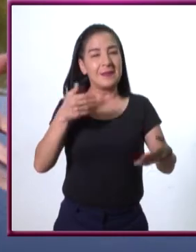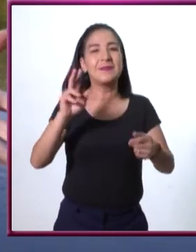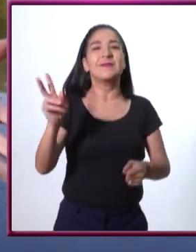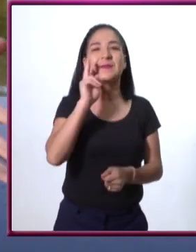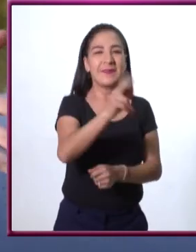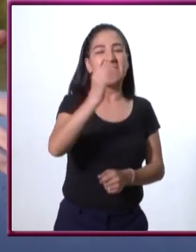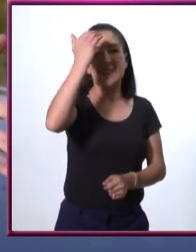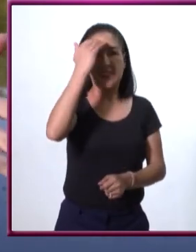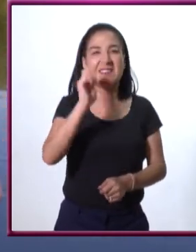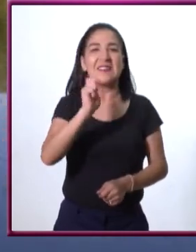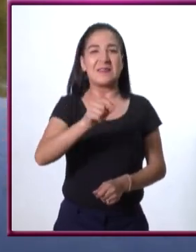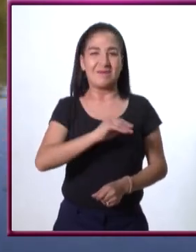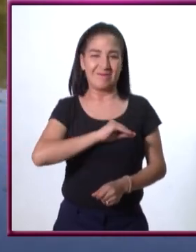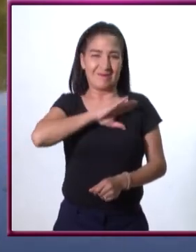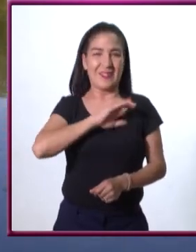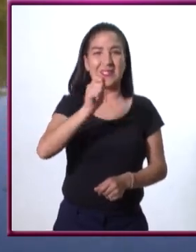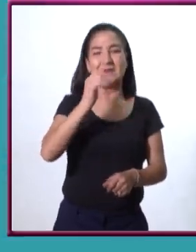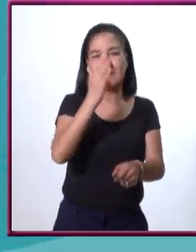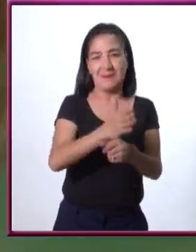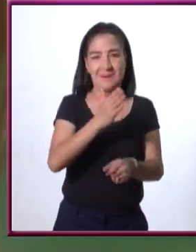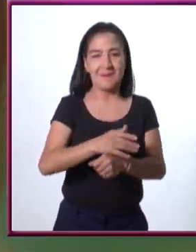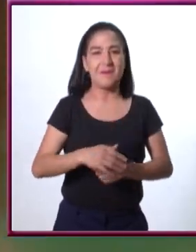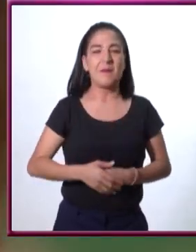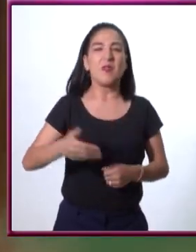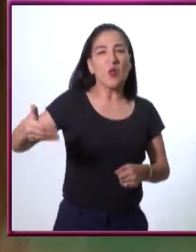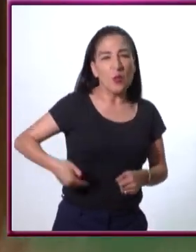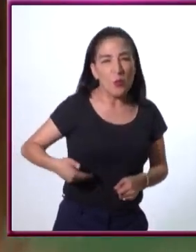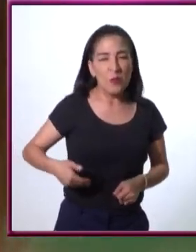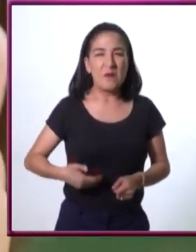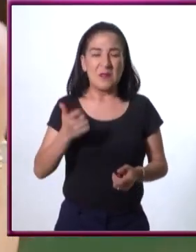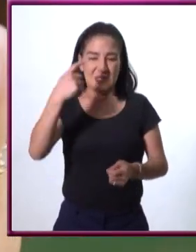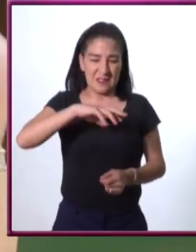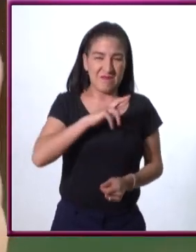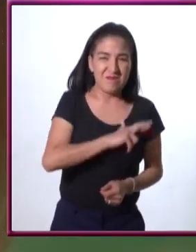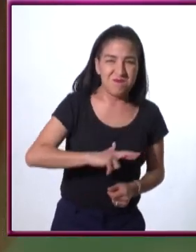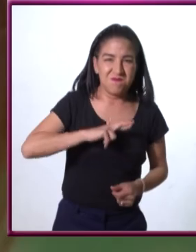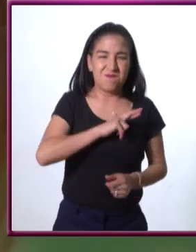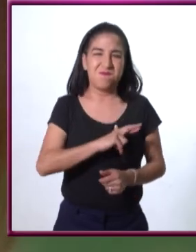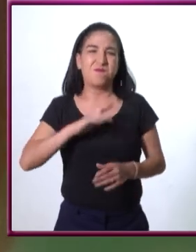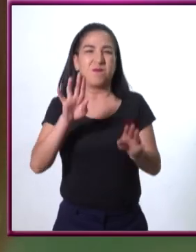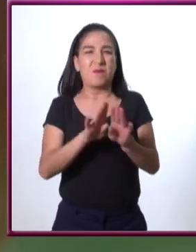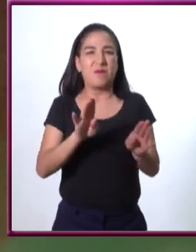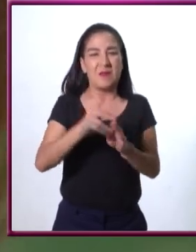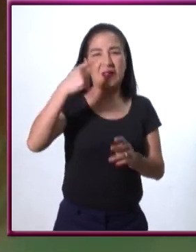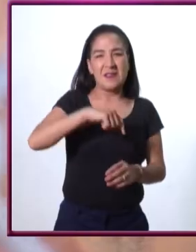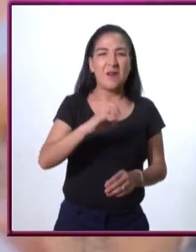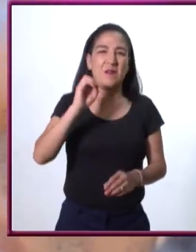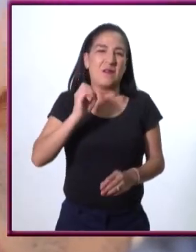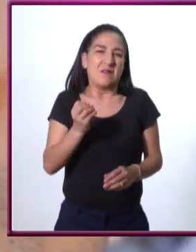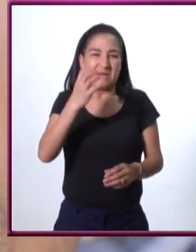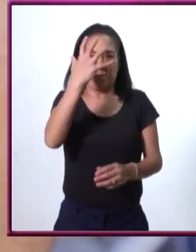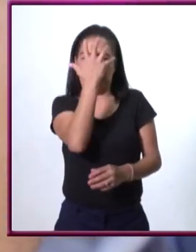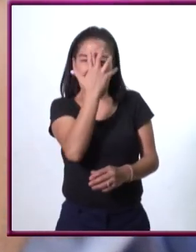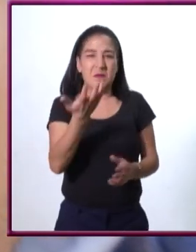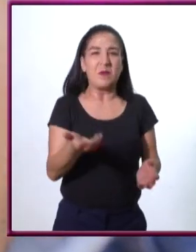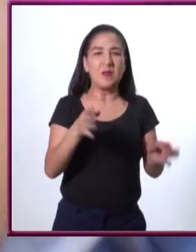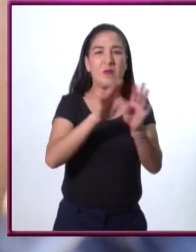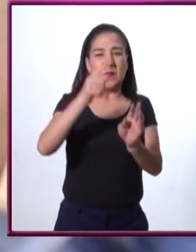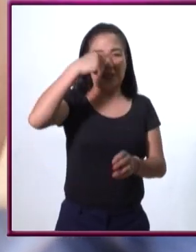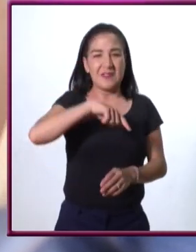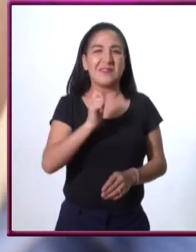vamos a conocer qué emociones genera el castigo. Culpa, remordimiento, rencor y vergüenza son algunas de las emociones que nos generan